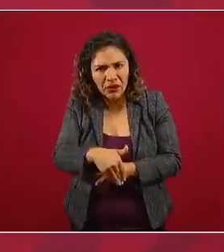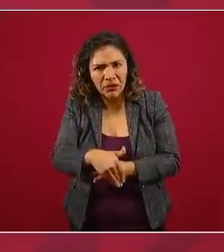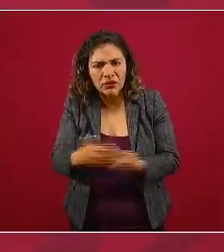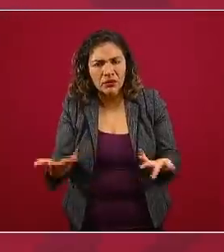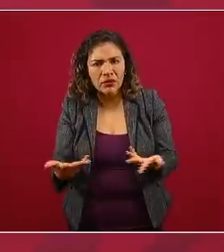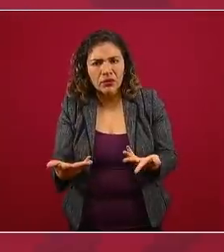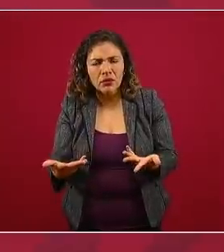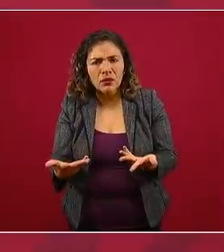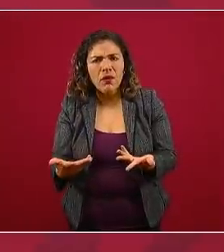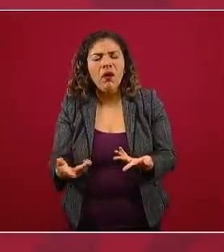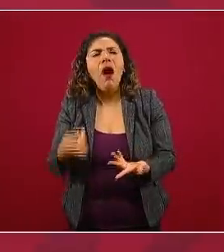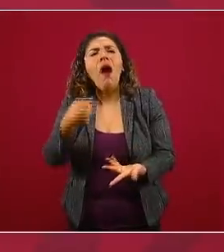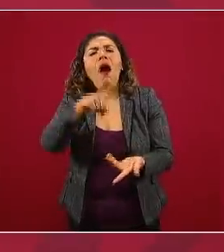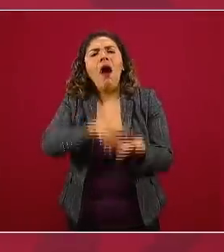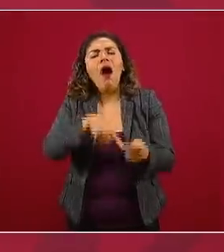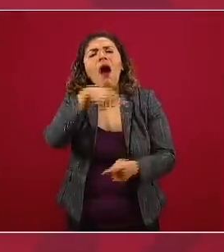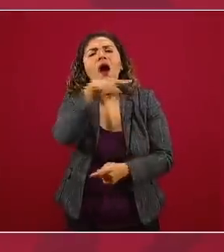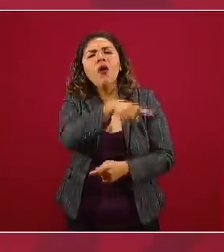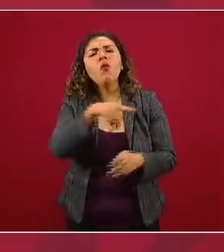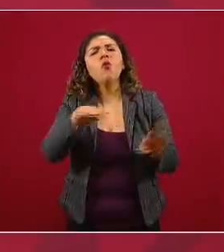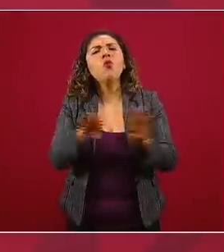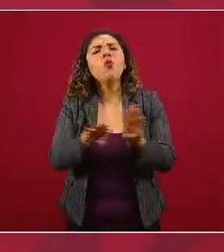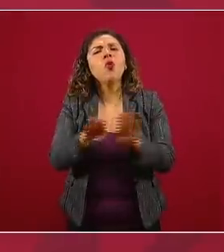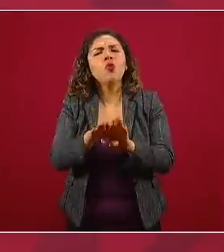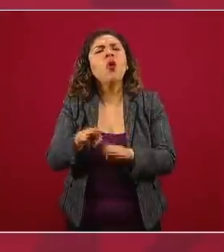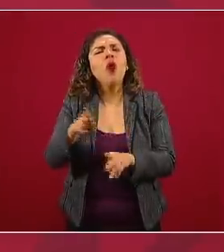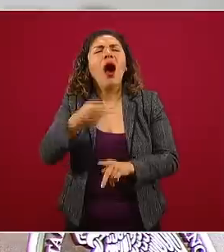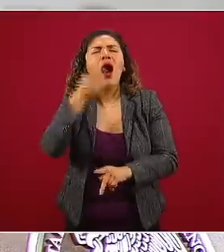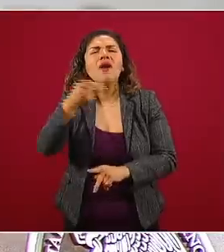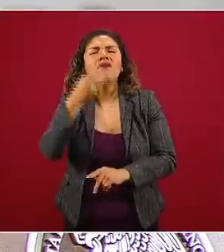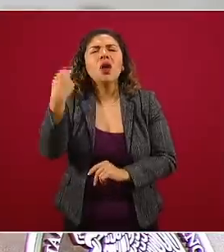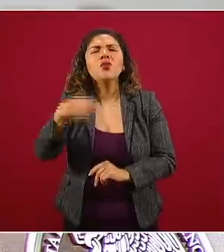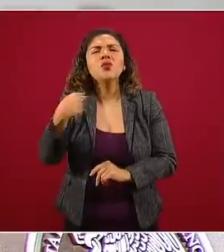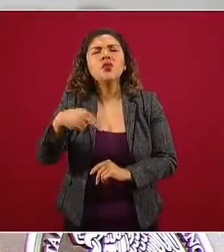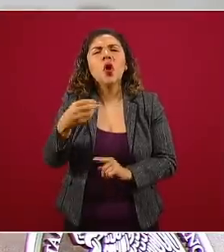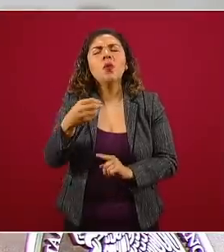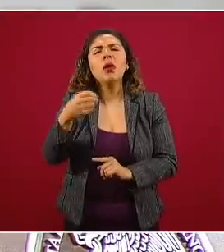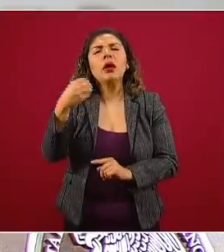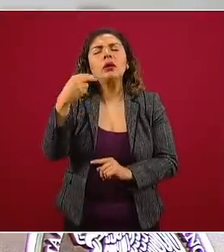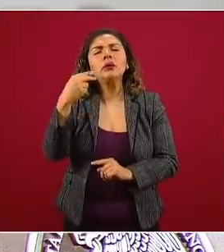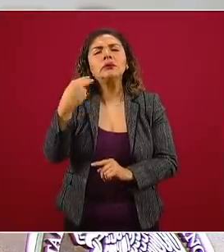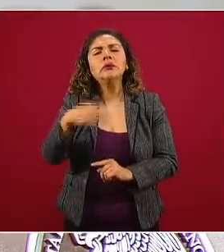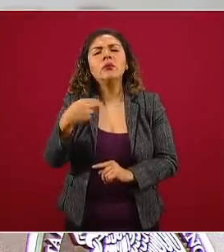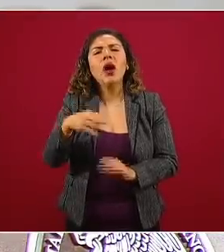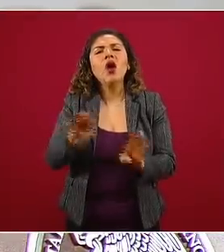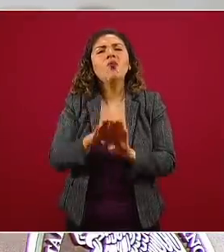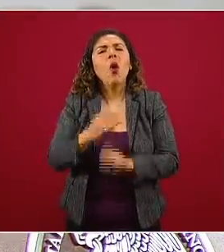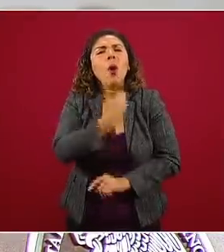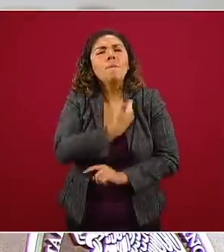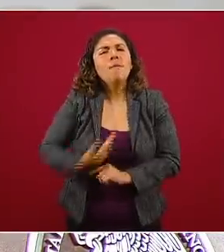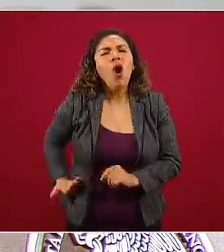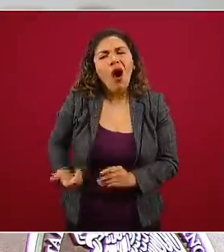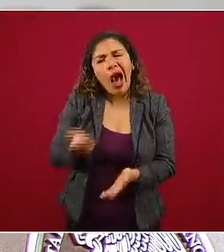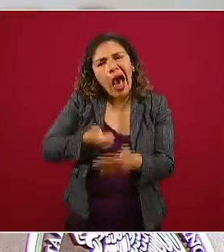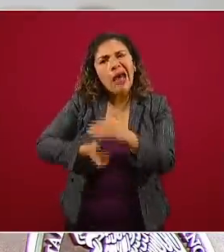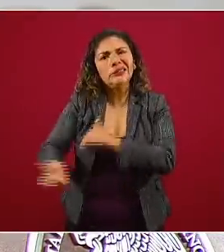había lo que se llama coloquialmente en la entrega de noches